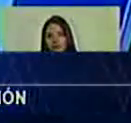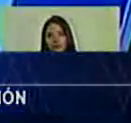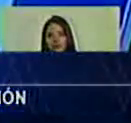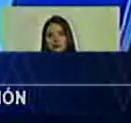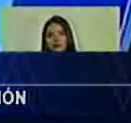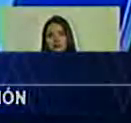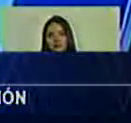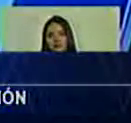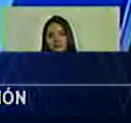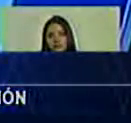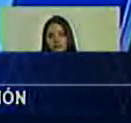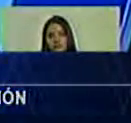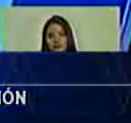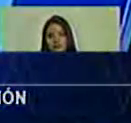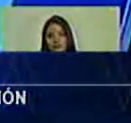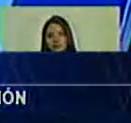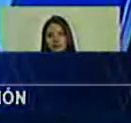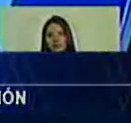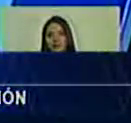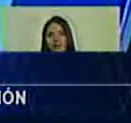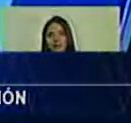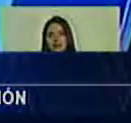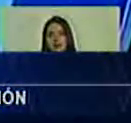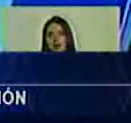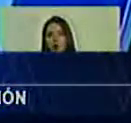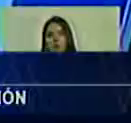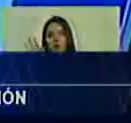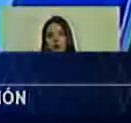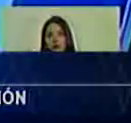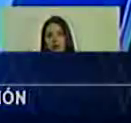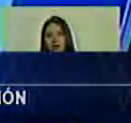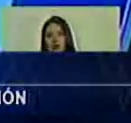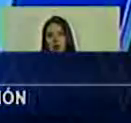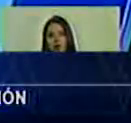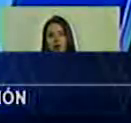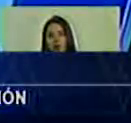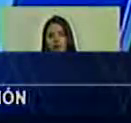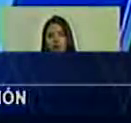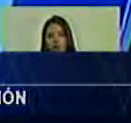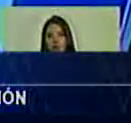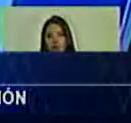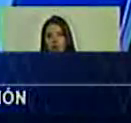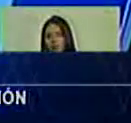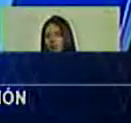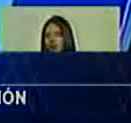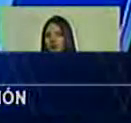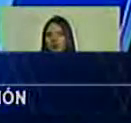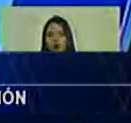Obtuvimos el 71% de los votos totales.